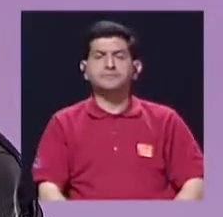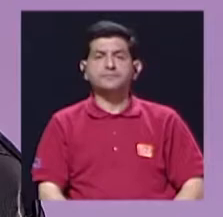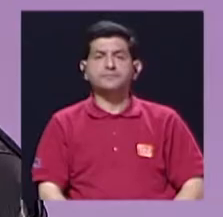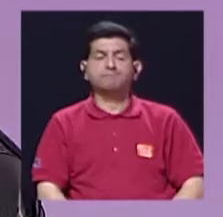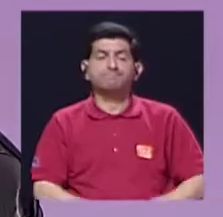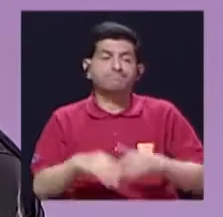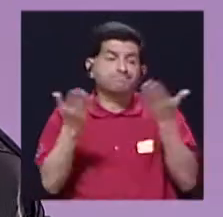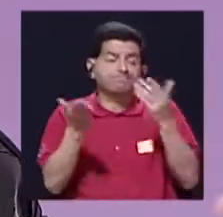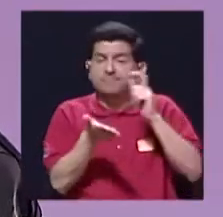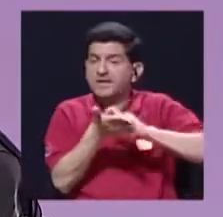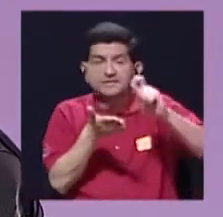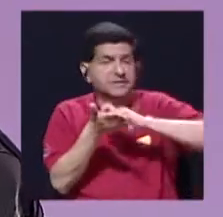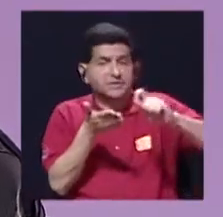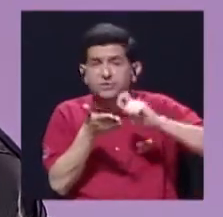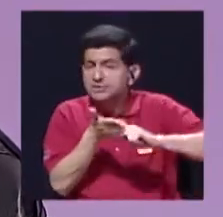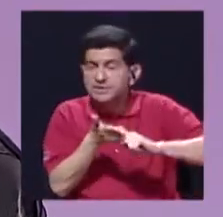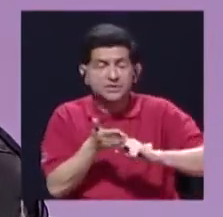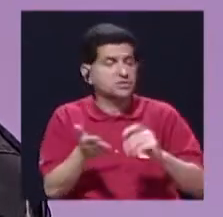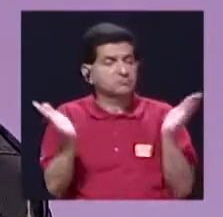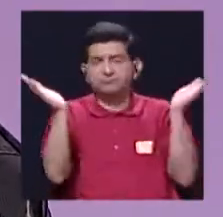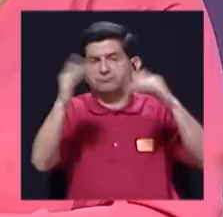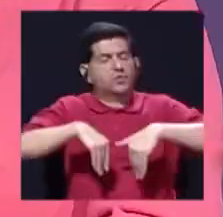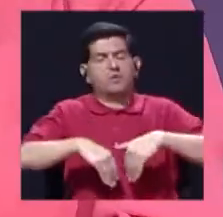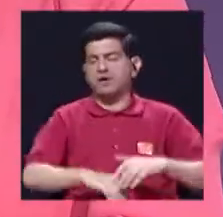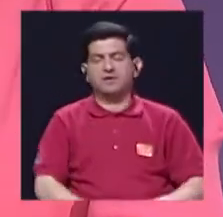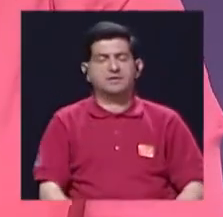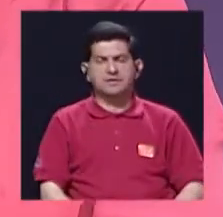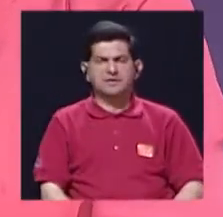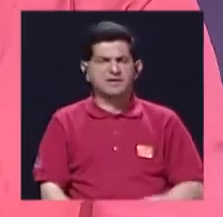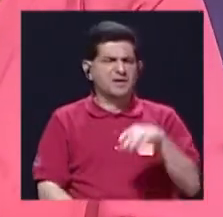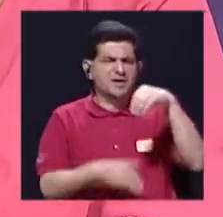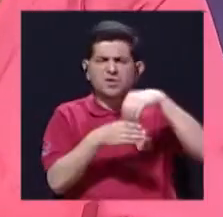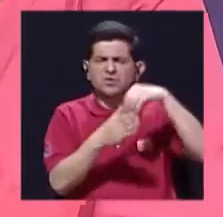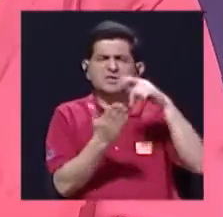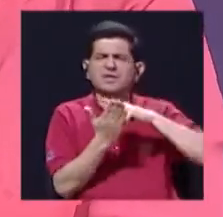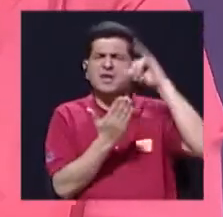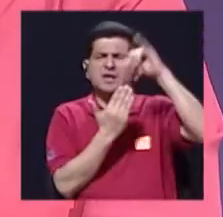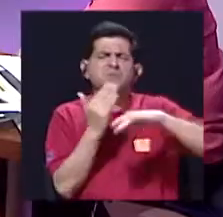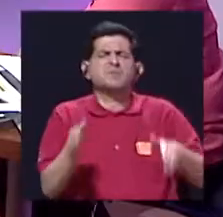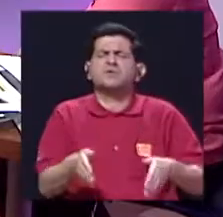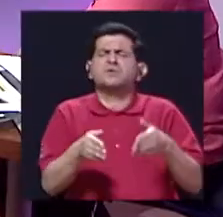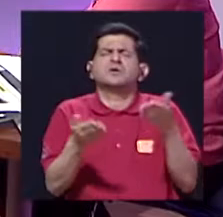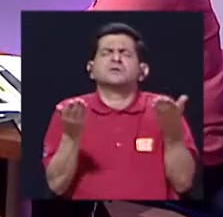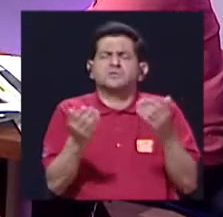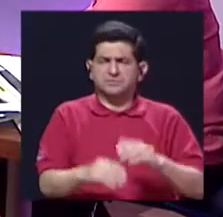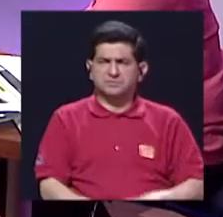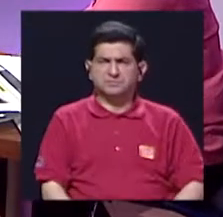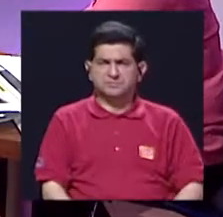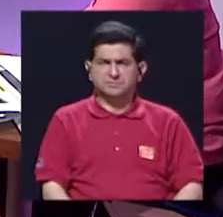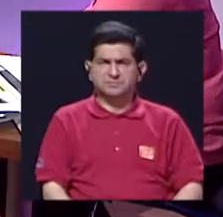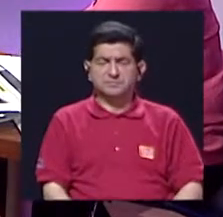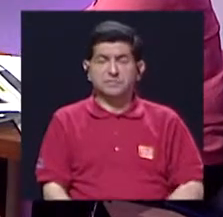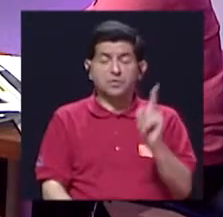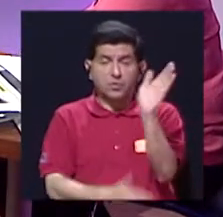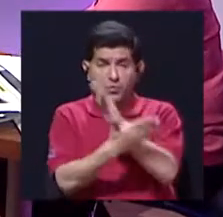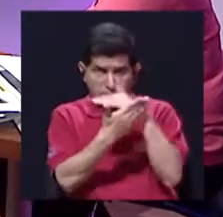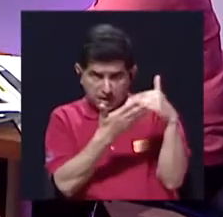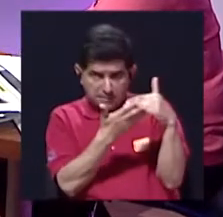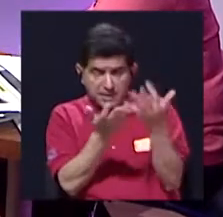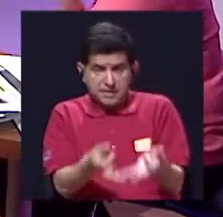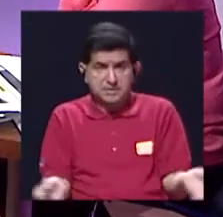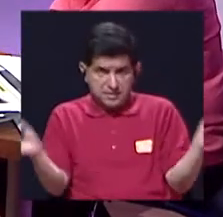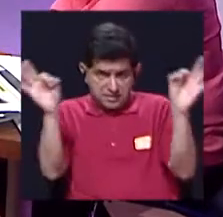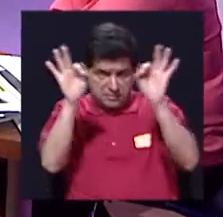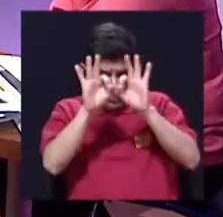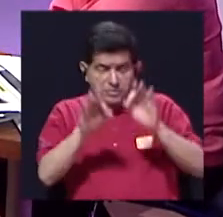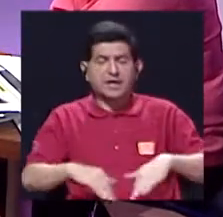lo que no está escrito no existe, ¿verdad? ¿Qué contiene ese proyecto? Bueno, en una de las partes